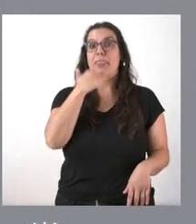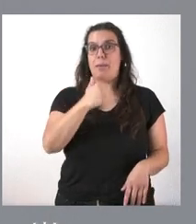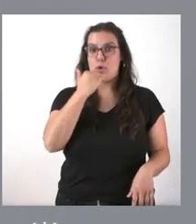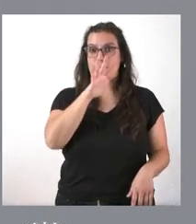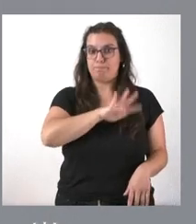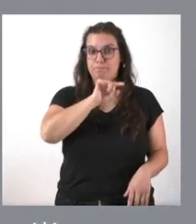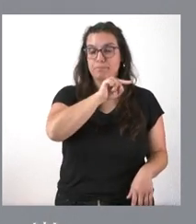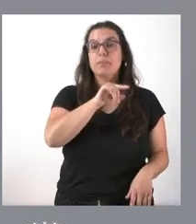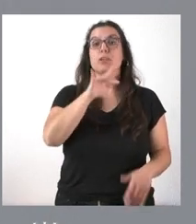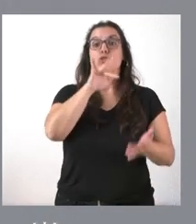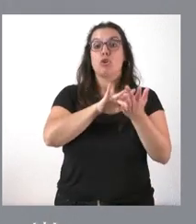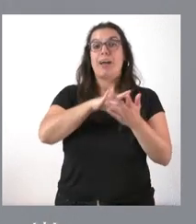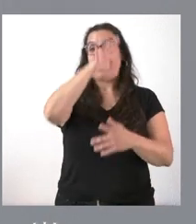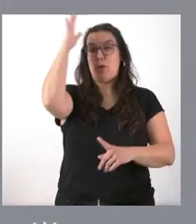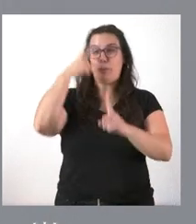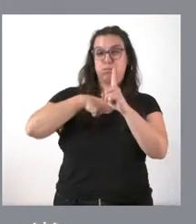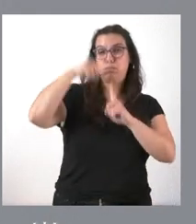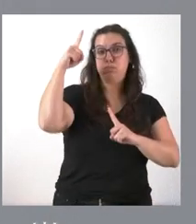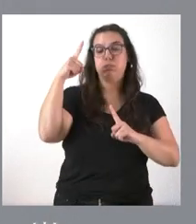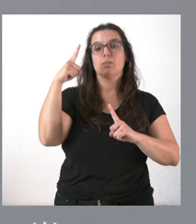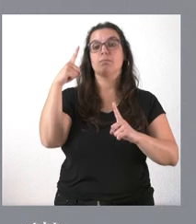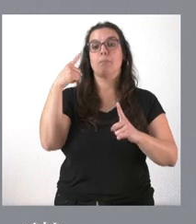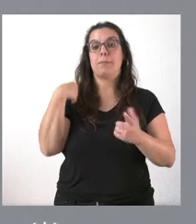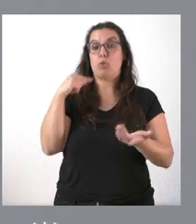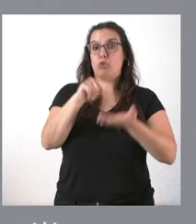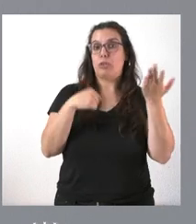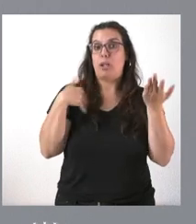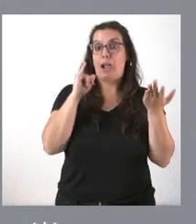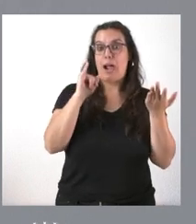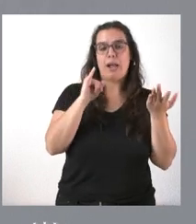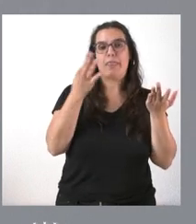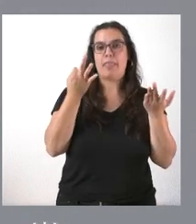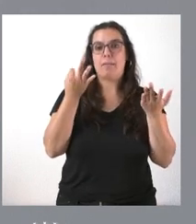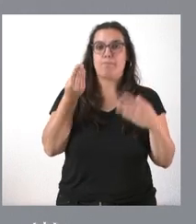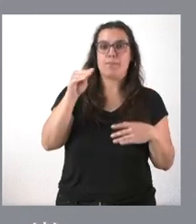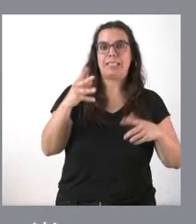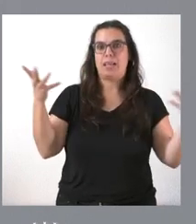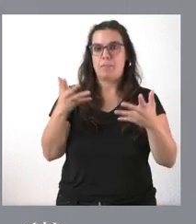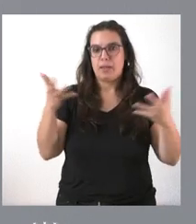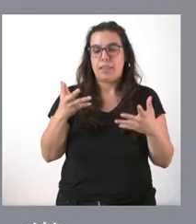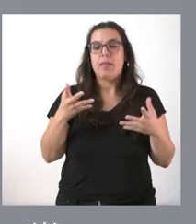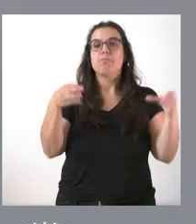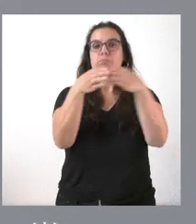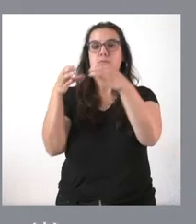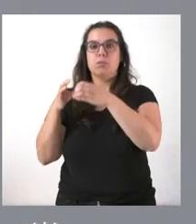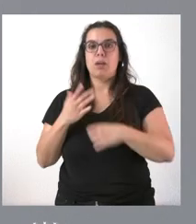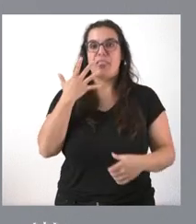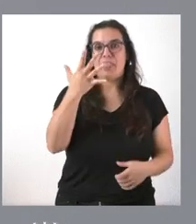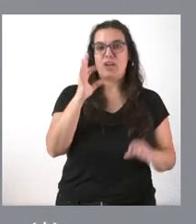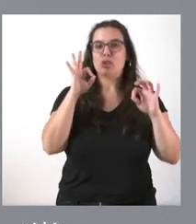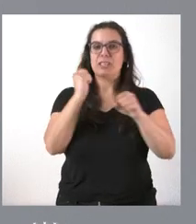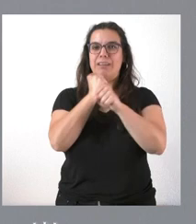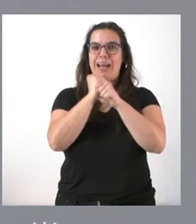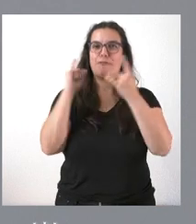ha determinado un contrato de emergencia Y en este caso de cinco cuadrillas forestales